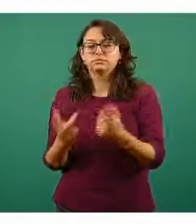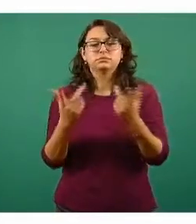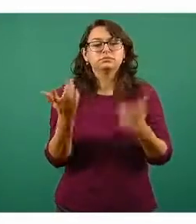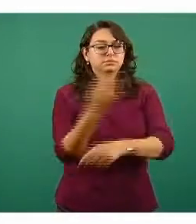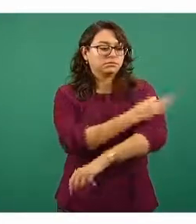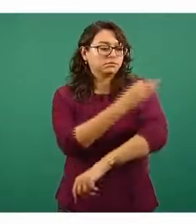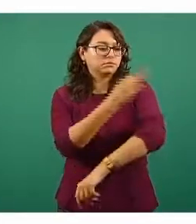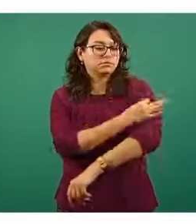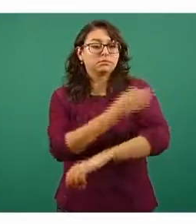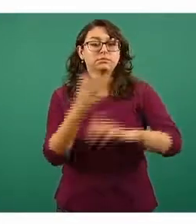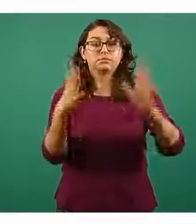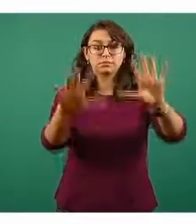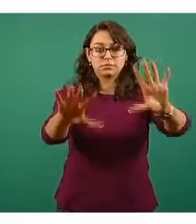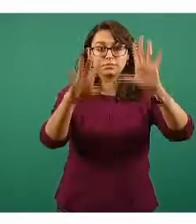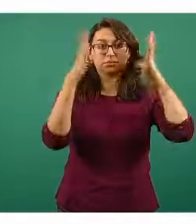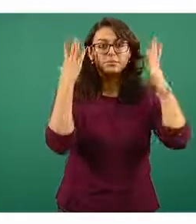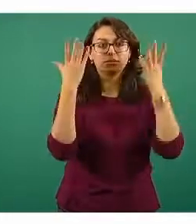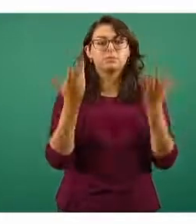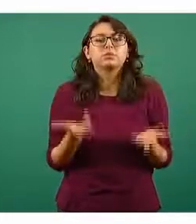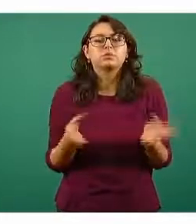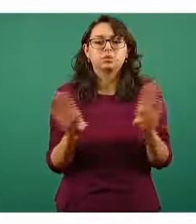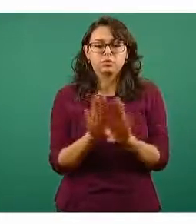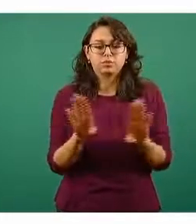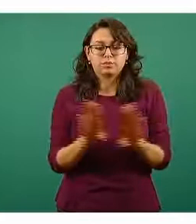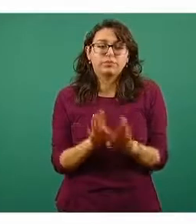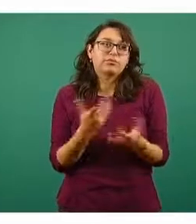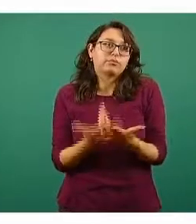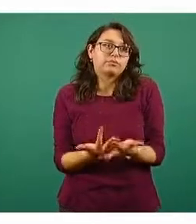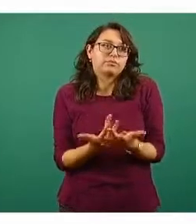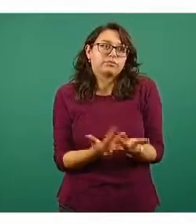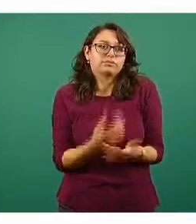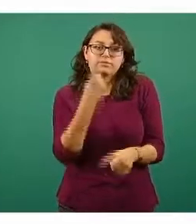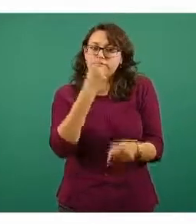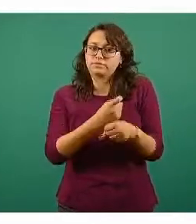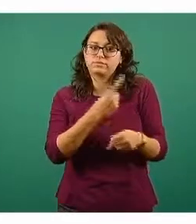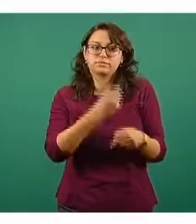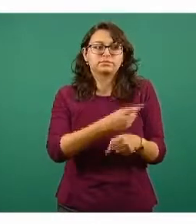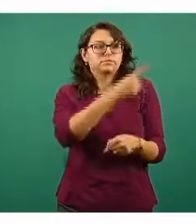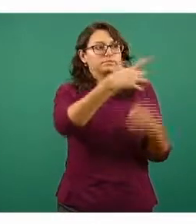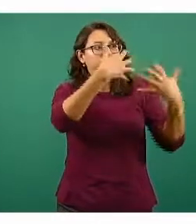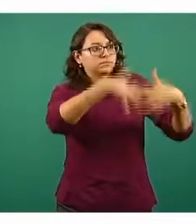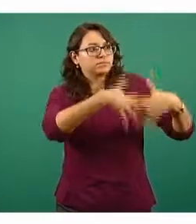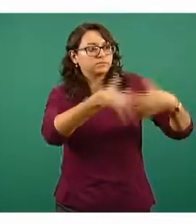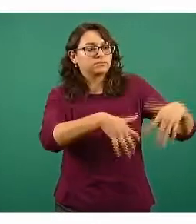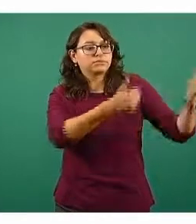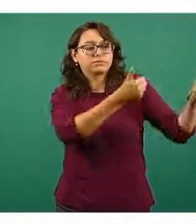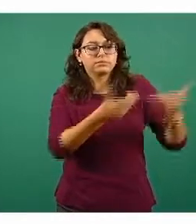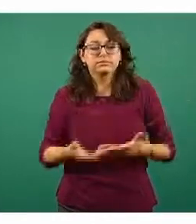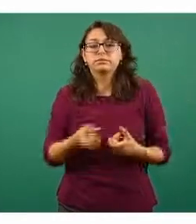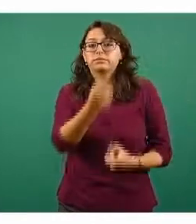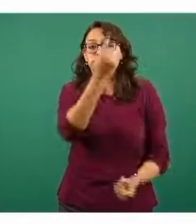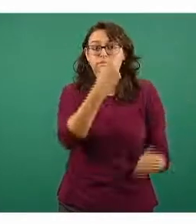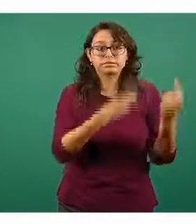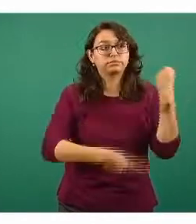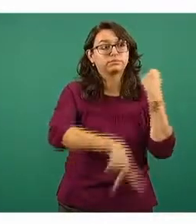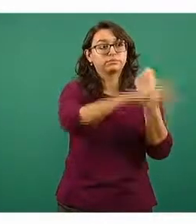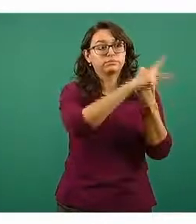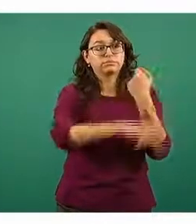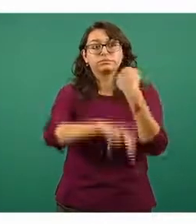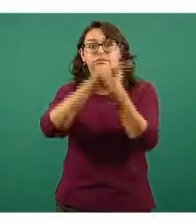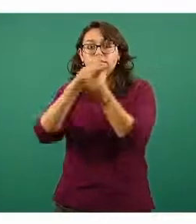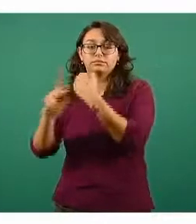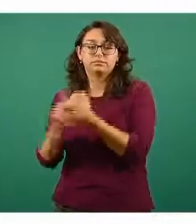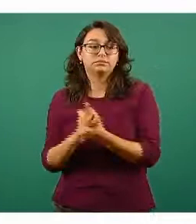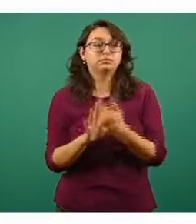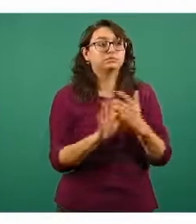vacunas, dependemos de la velocidad a la que se fabriquen las vacunas. Algunos países están recibiendo vacuna, pero la tienen